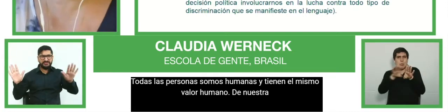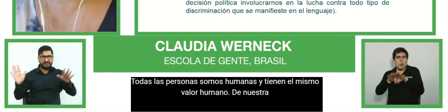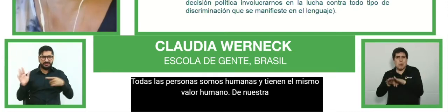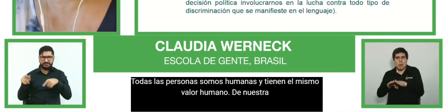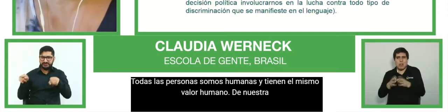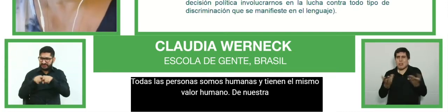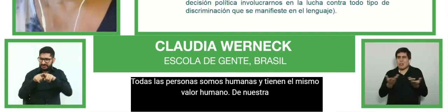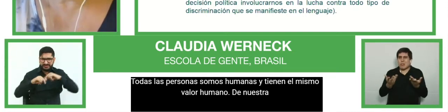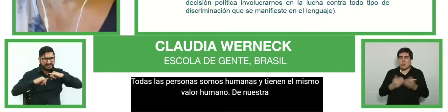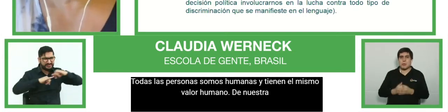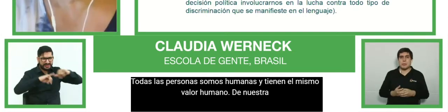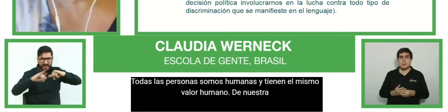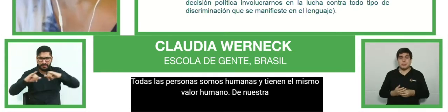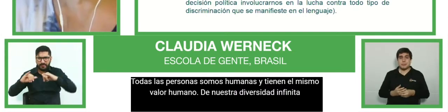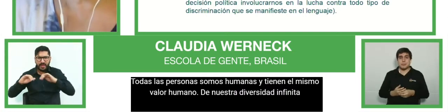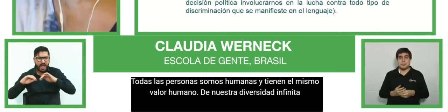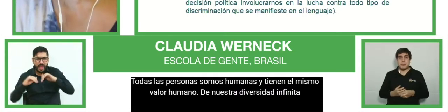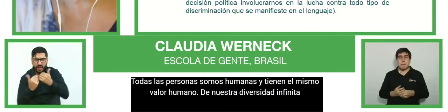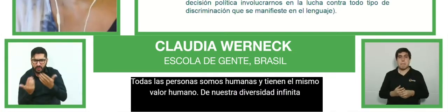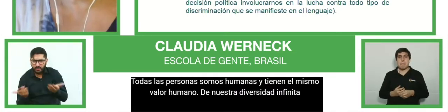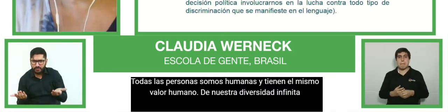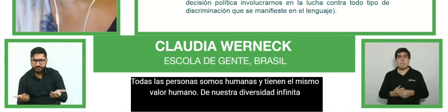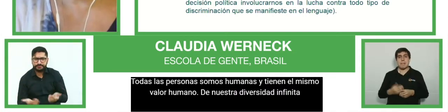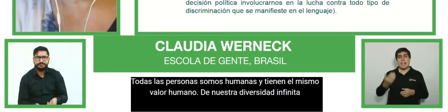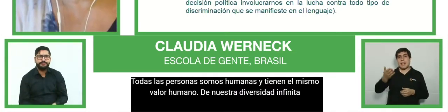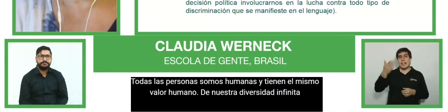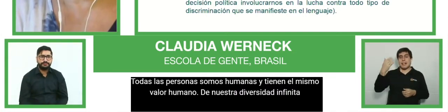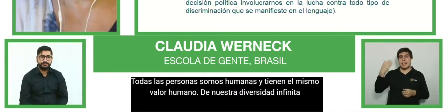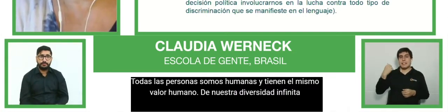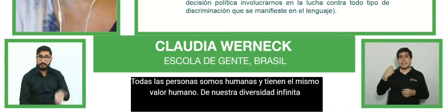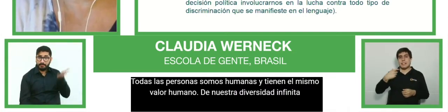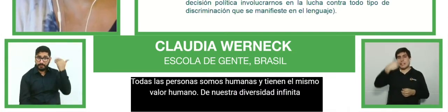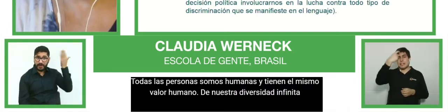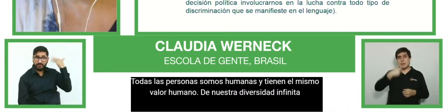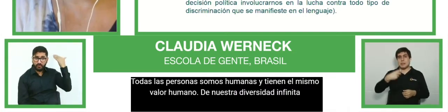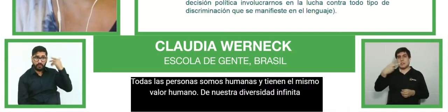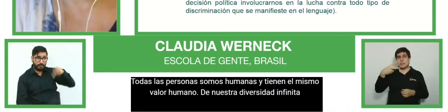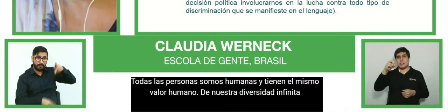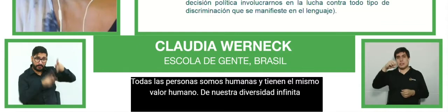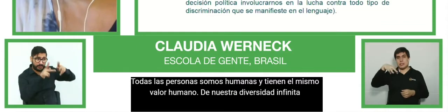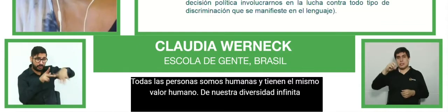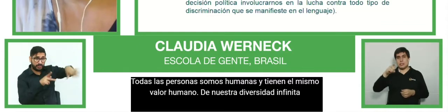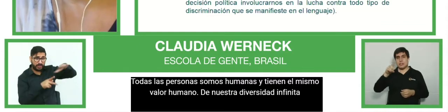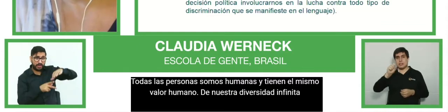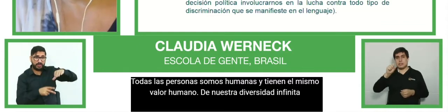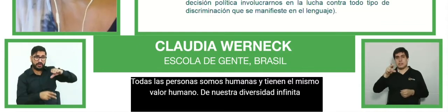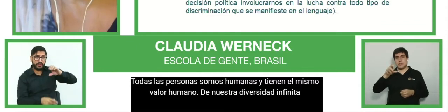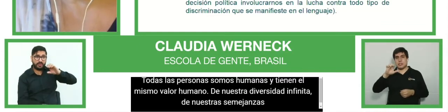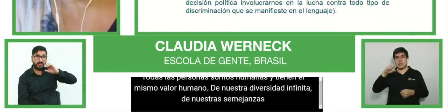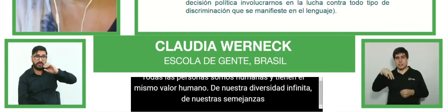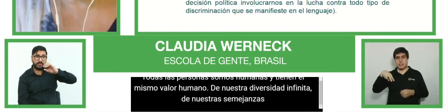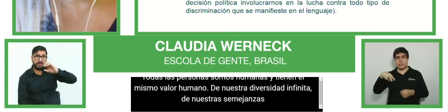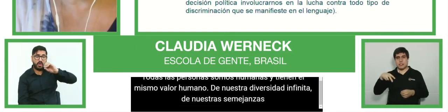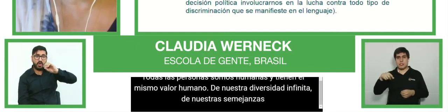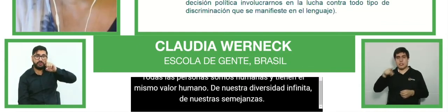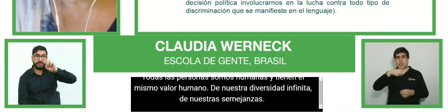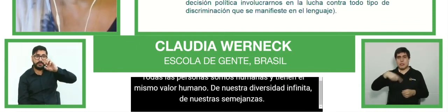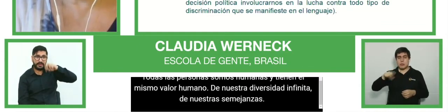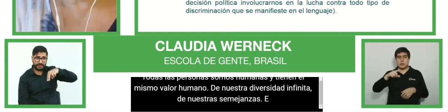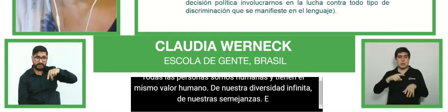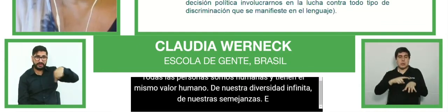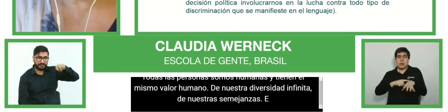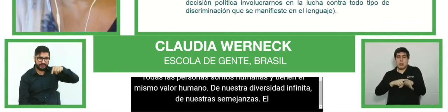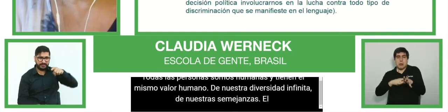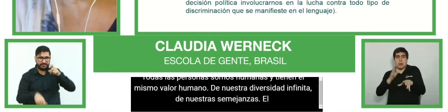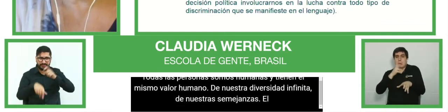finitas? La especie Homo sapiens llega al planeta mezclada, sin ningún orden lógico.